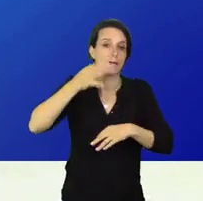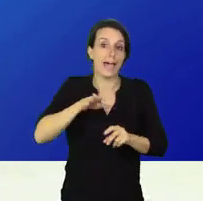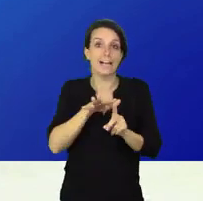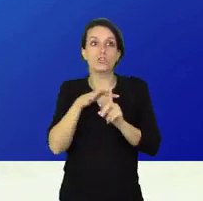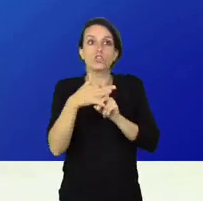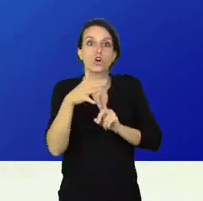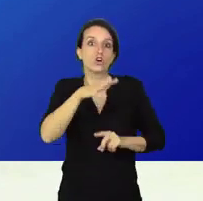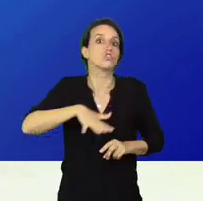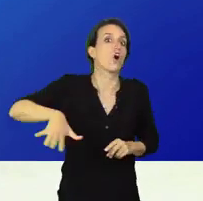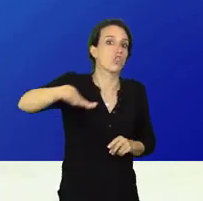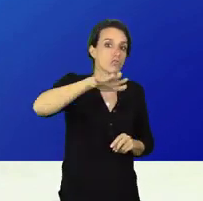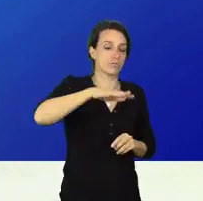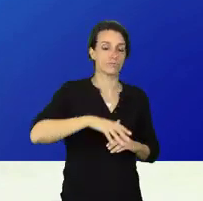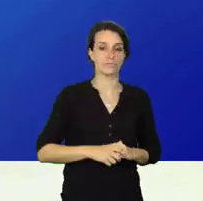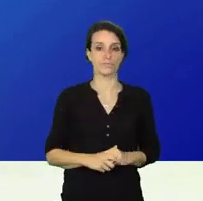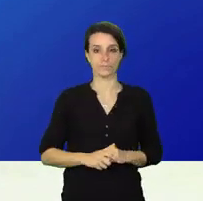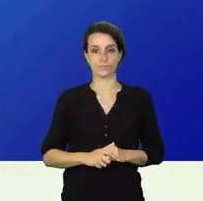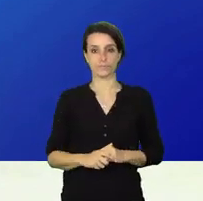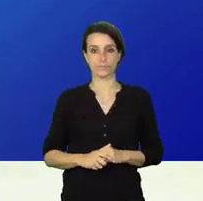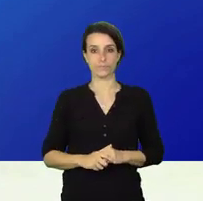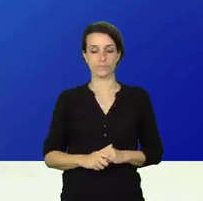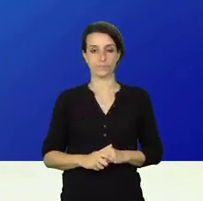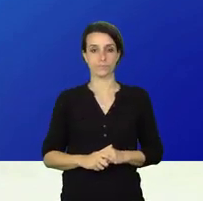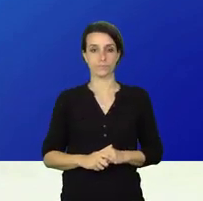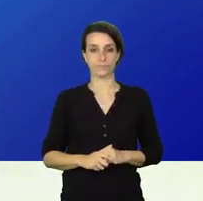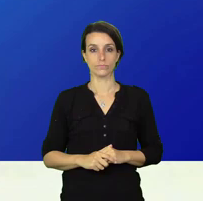digamos, el entorno de una manera diversa.